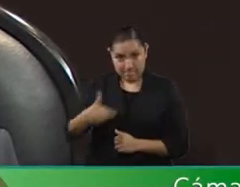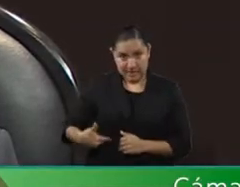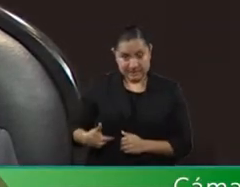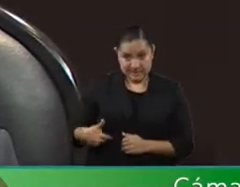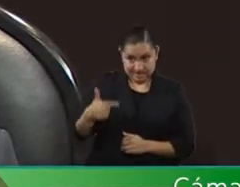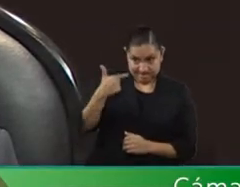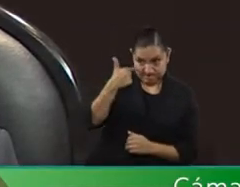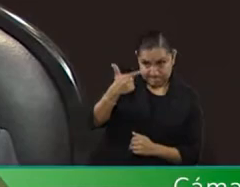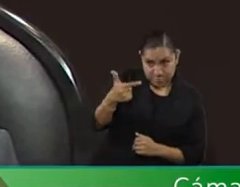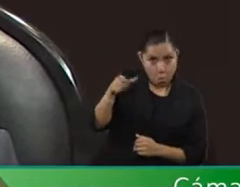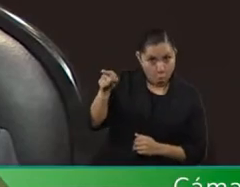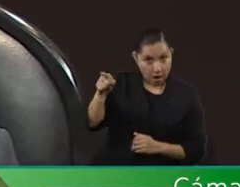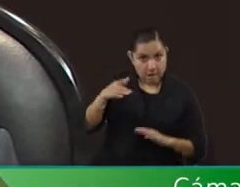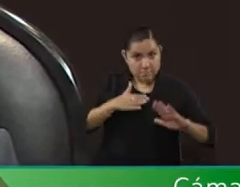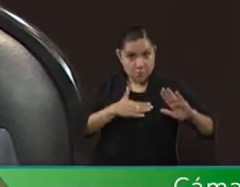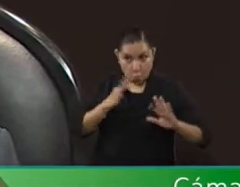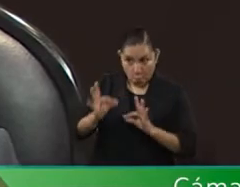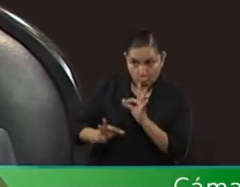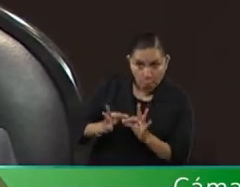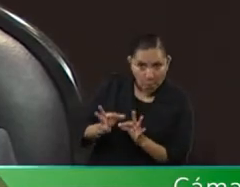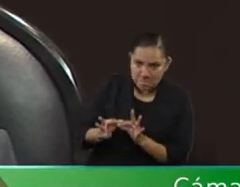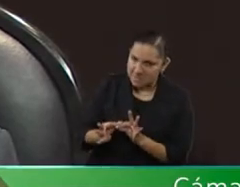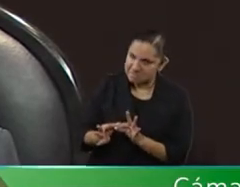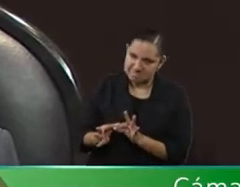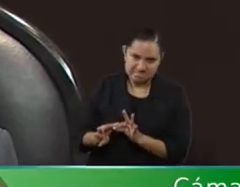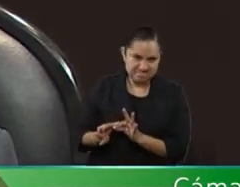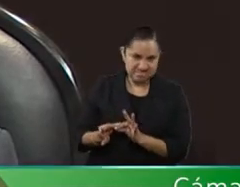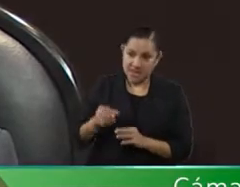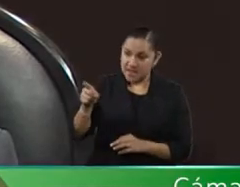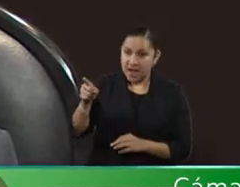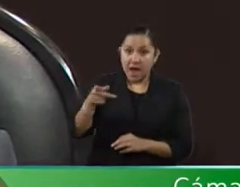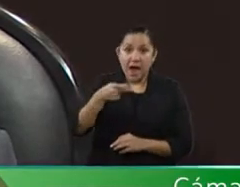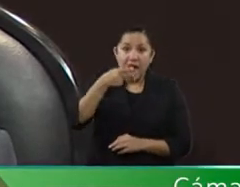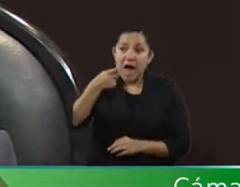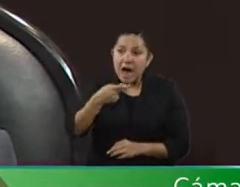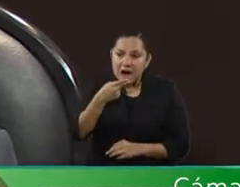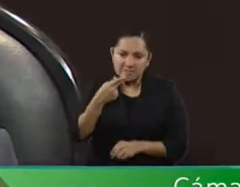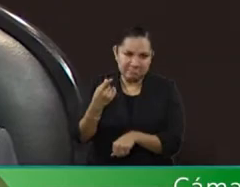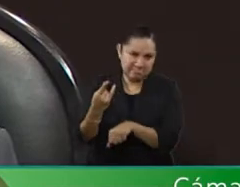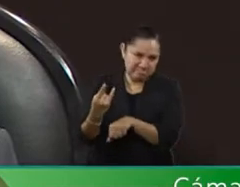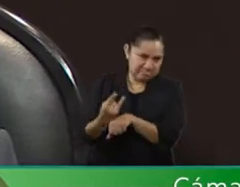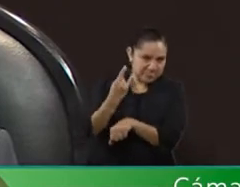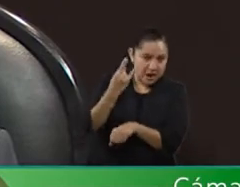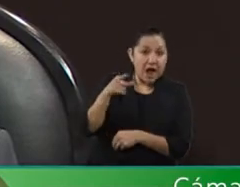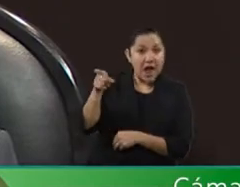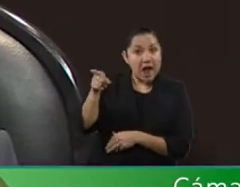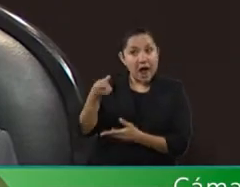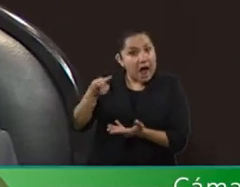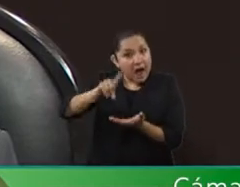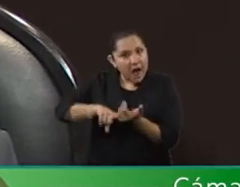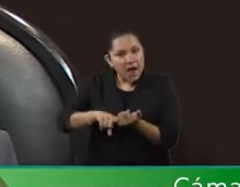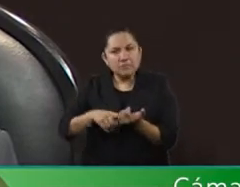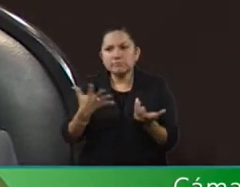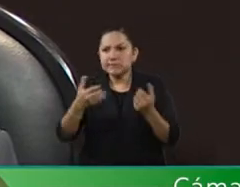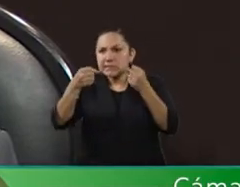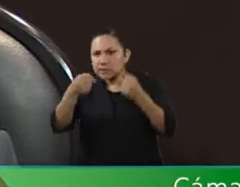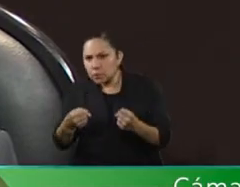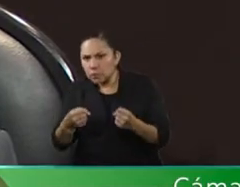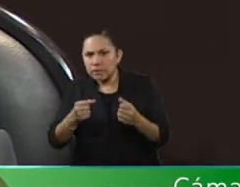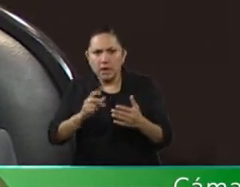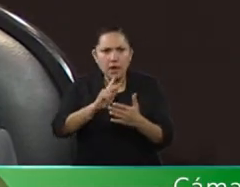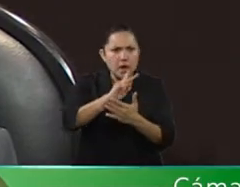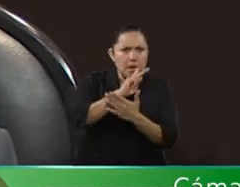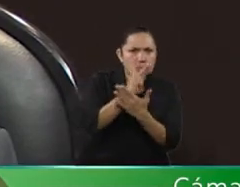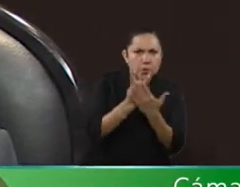no cumplió. Traicionaron su palabra, continuaron con la estrategia fallida de inseguridad que nos tiene